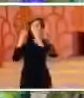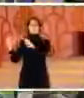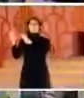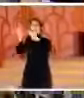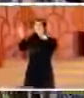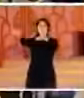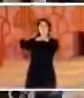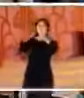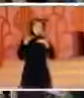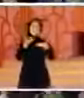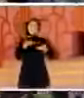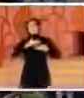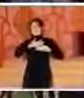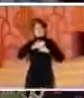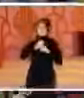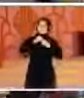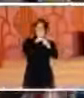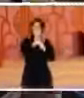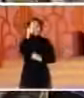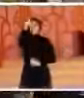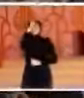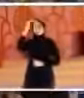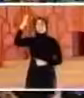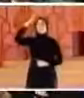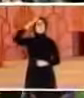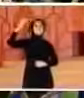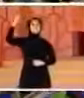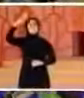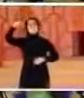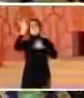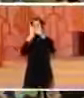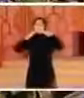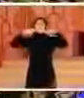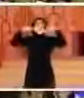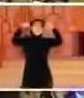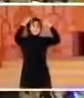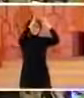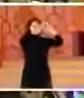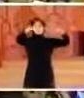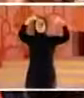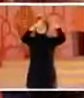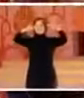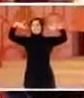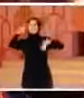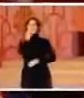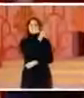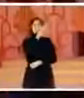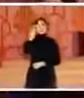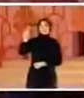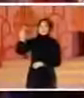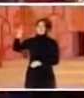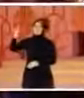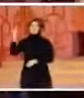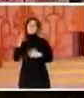me das la fuerza y la ilusión ver La sonrisa en ti